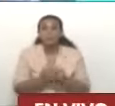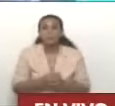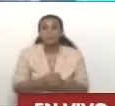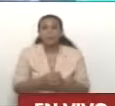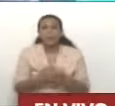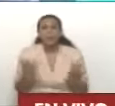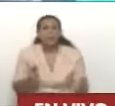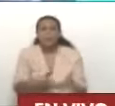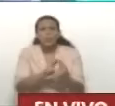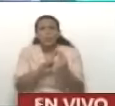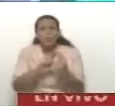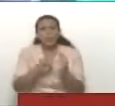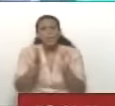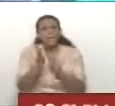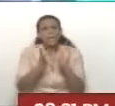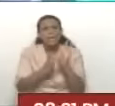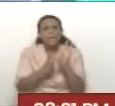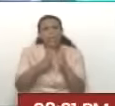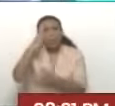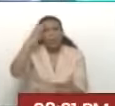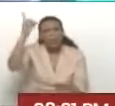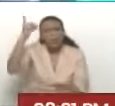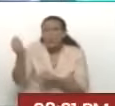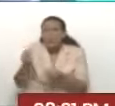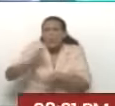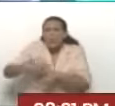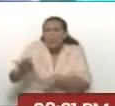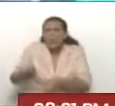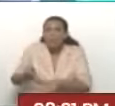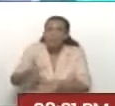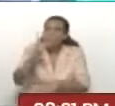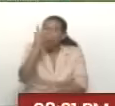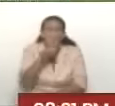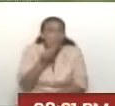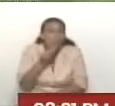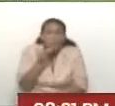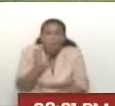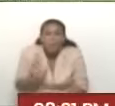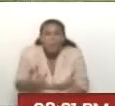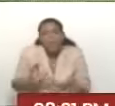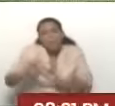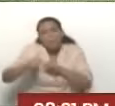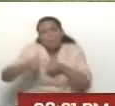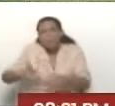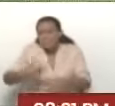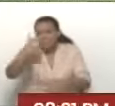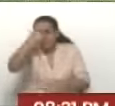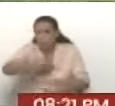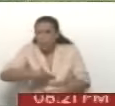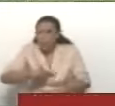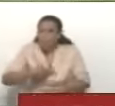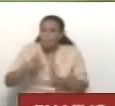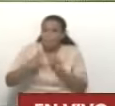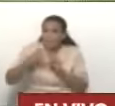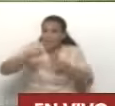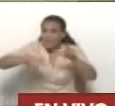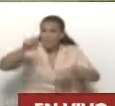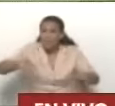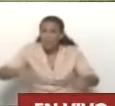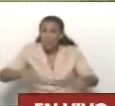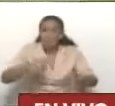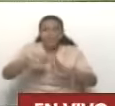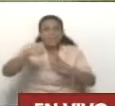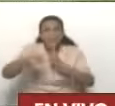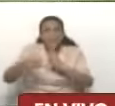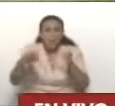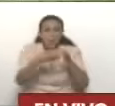cuándo te encontraste con Cristo? ¿Cómo fue tu vocación? Desde muy joven ya comencé a participar en los